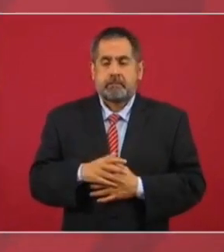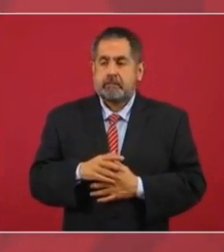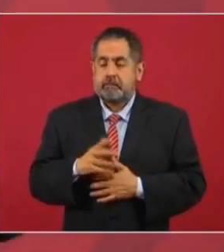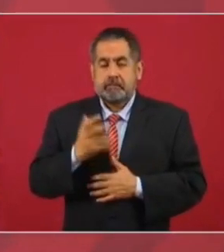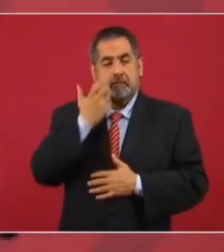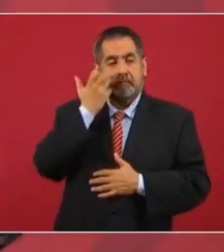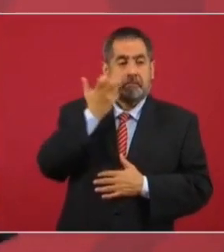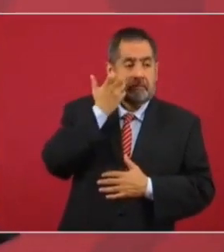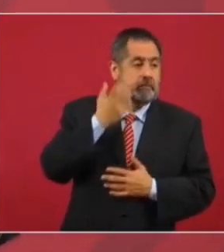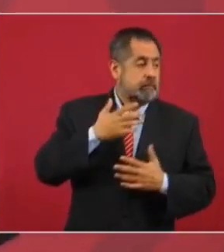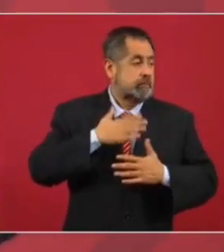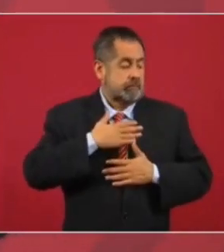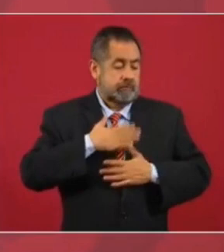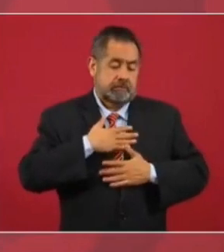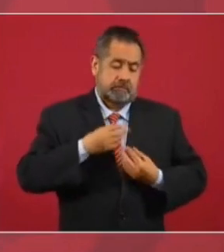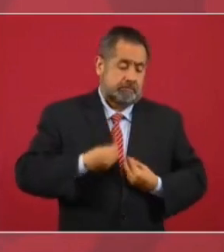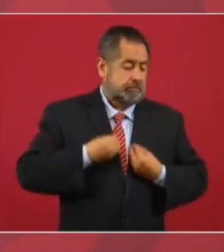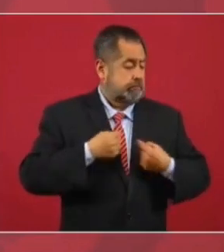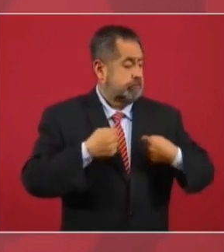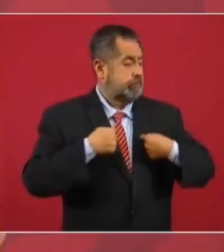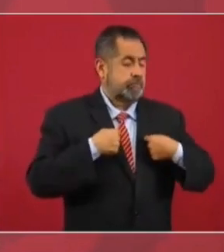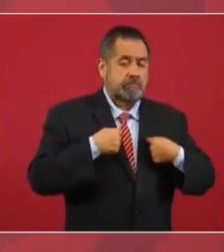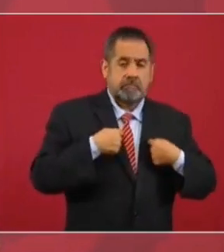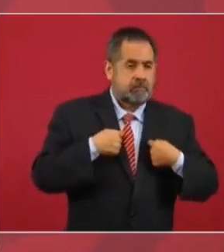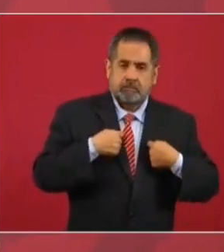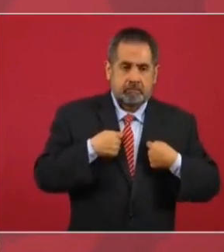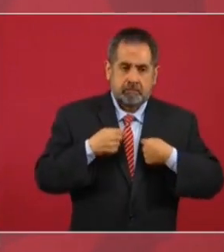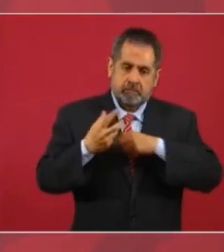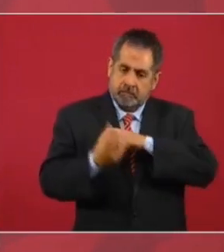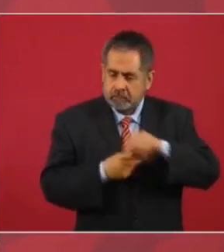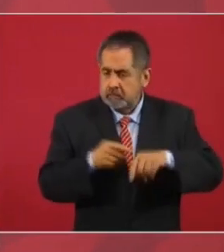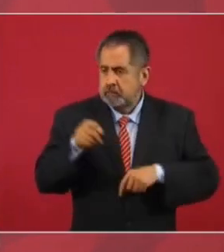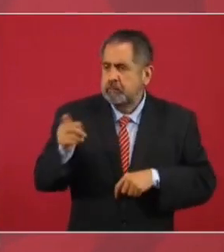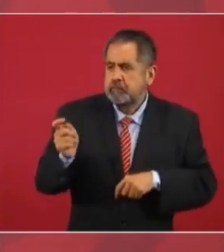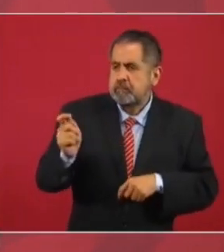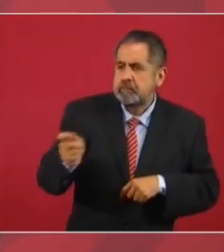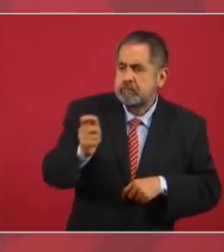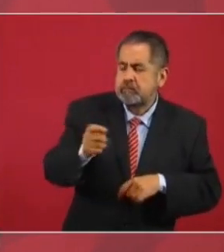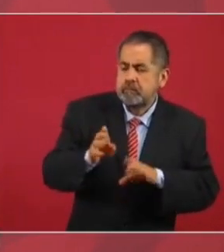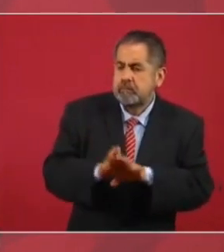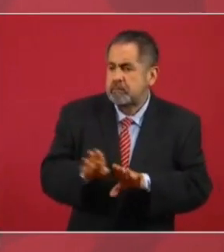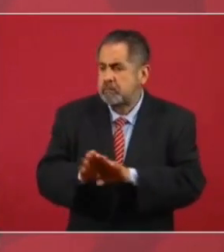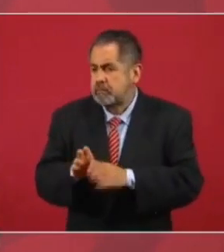cómo nosotros vivimos, sino cómo viven los demás.